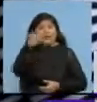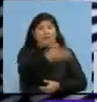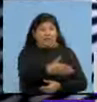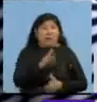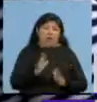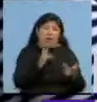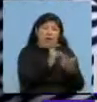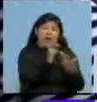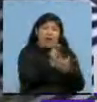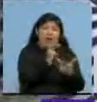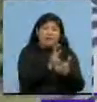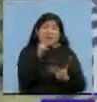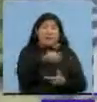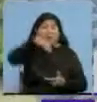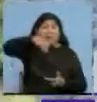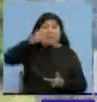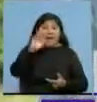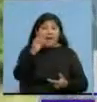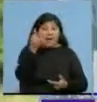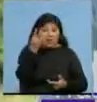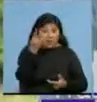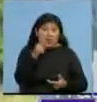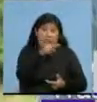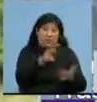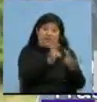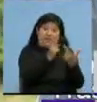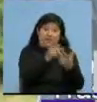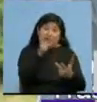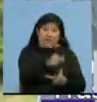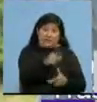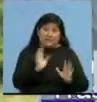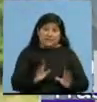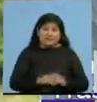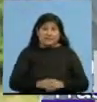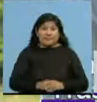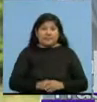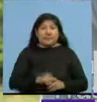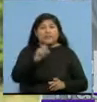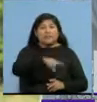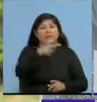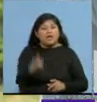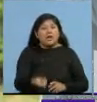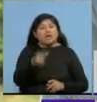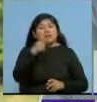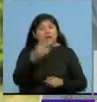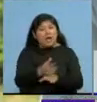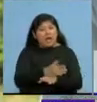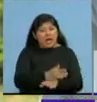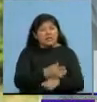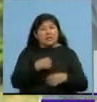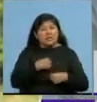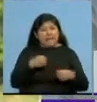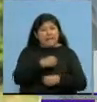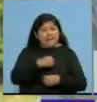ella hacía mucho tiempo había decidido que ante la pérdida hacer donación de órganos, y la verdad que